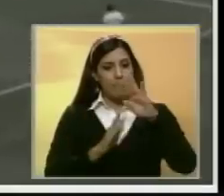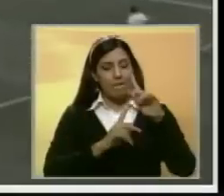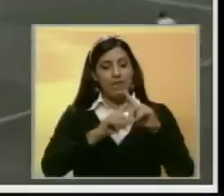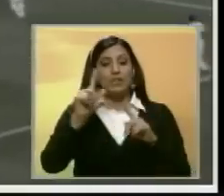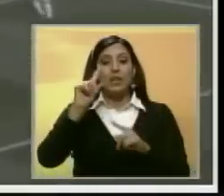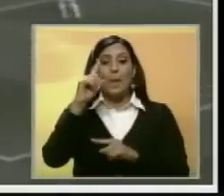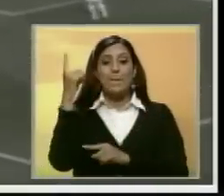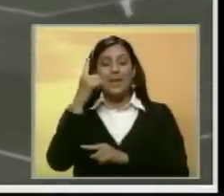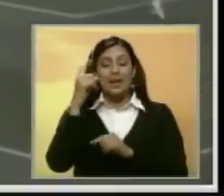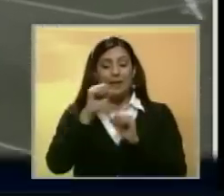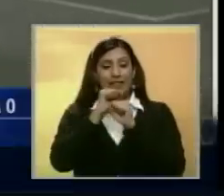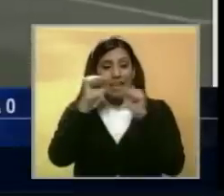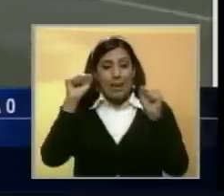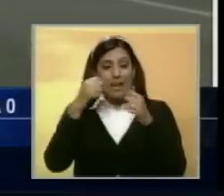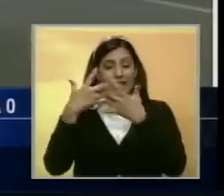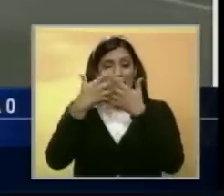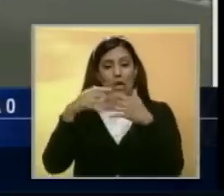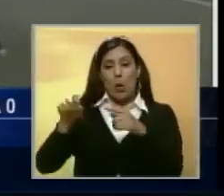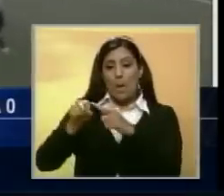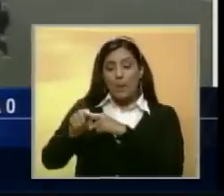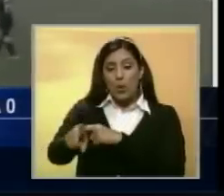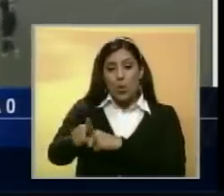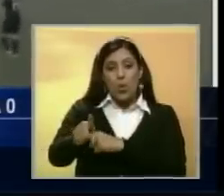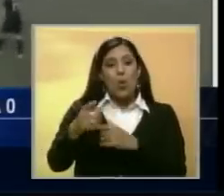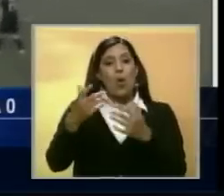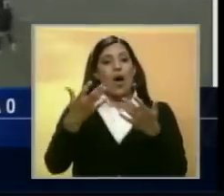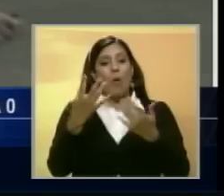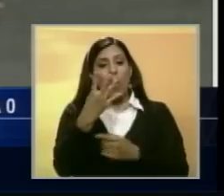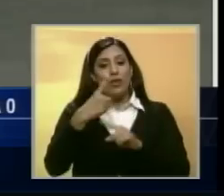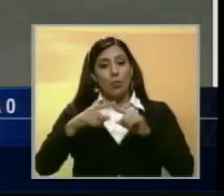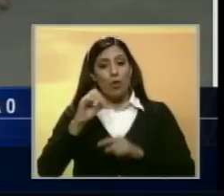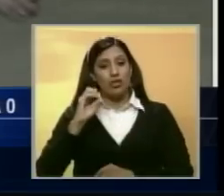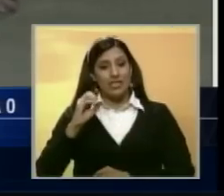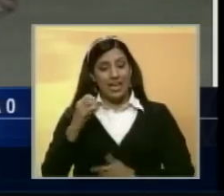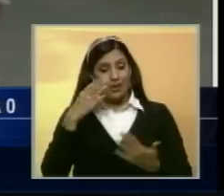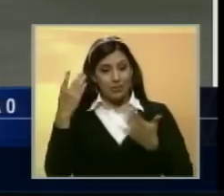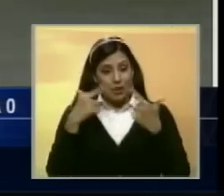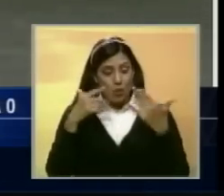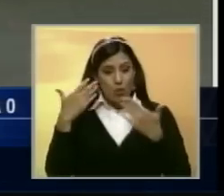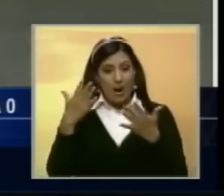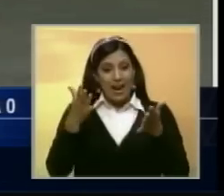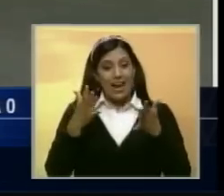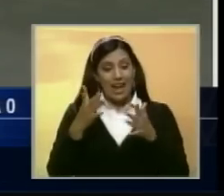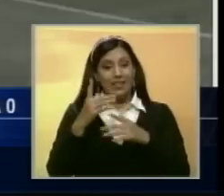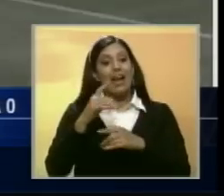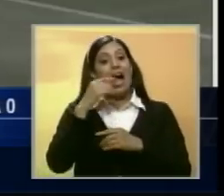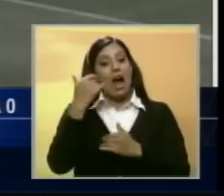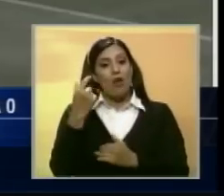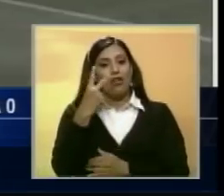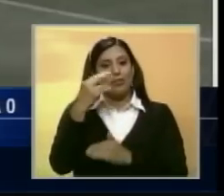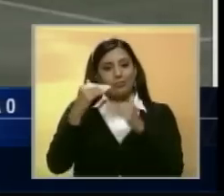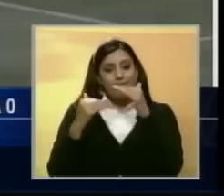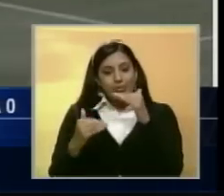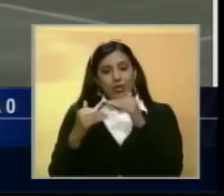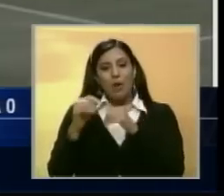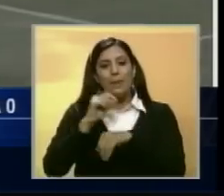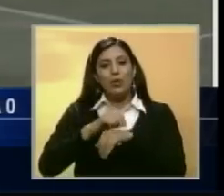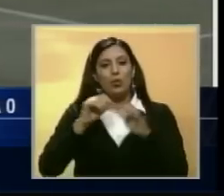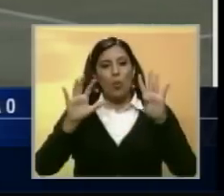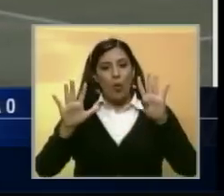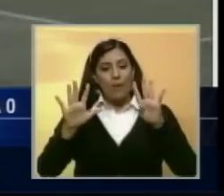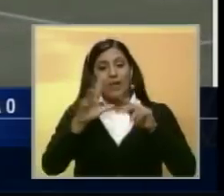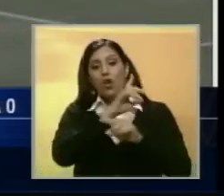Y a primera hora, Estados Unidos goleó a Costa Rica 4-0 para sumar su primera victoria en la Copa. Los tantos fueron de Clint Dacey en el minuto